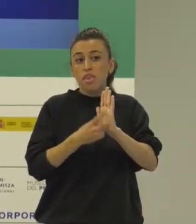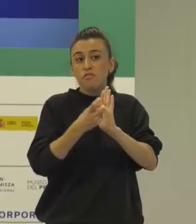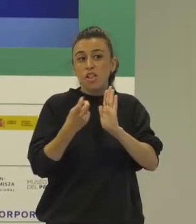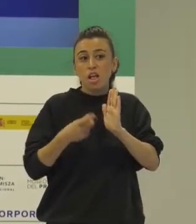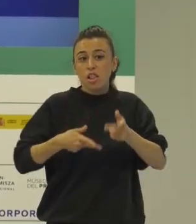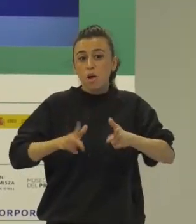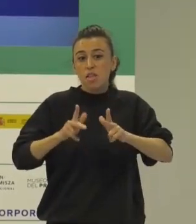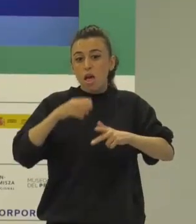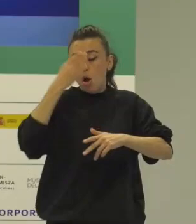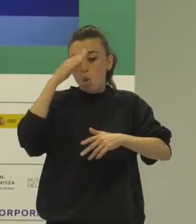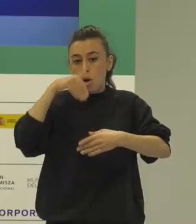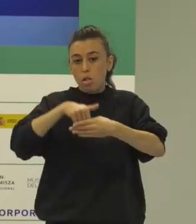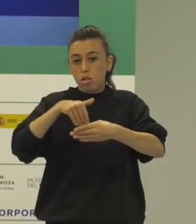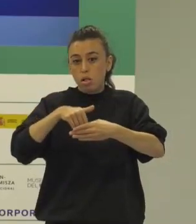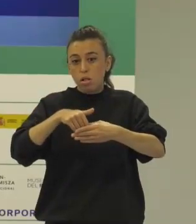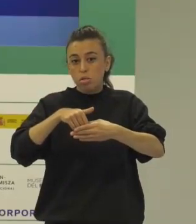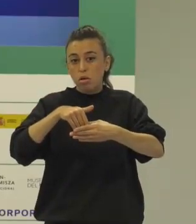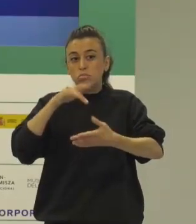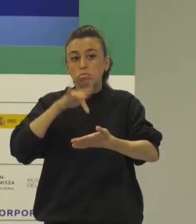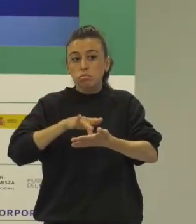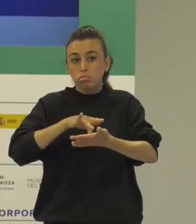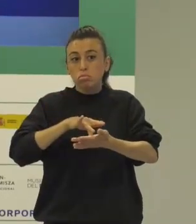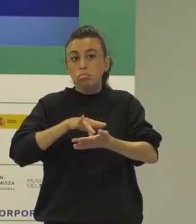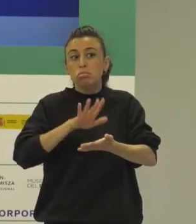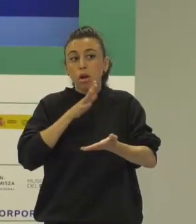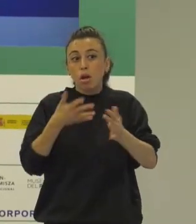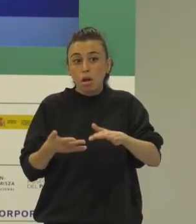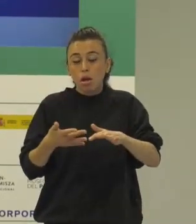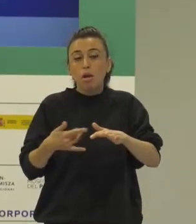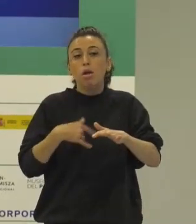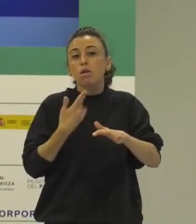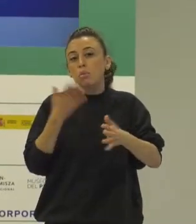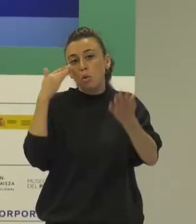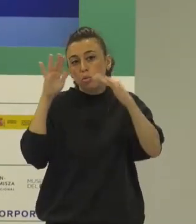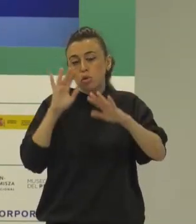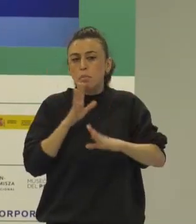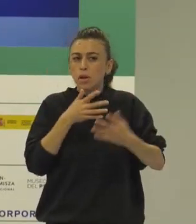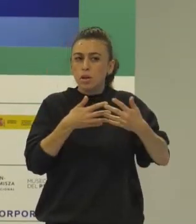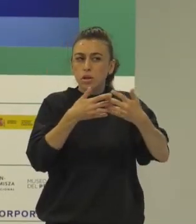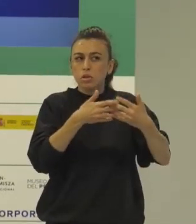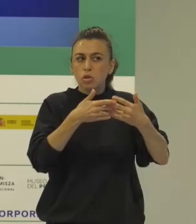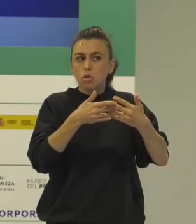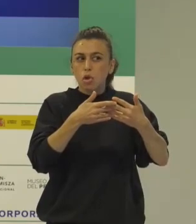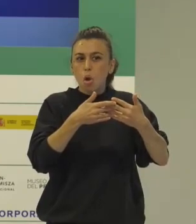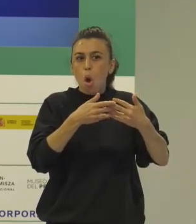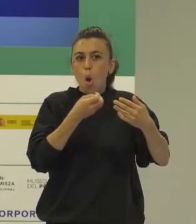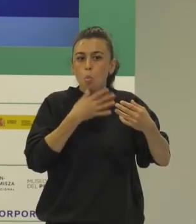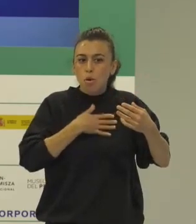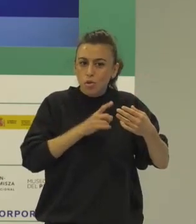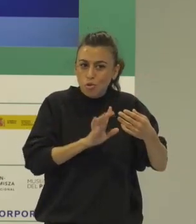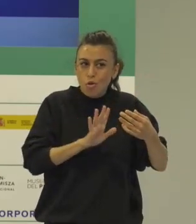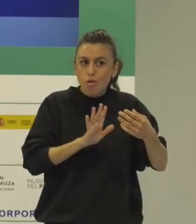Cuba. Pero eso no quita que Estados Unidos sea bueno. Obviamente Estados Unidos es bueno. Entonces, es un callejón sin